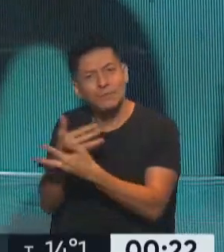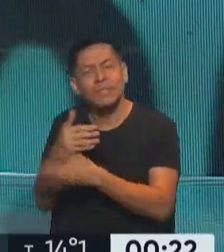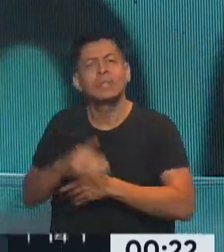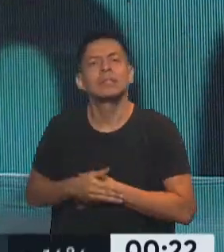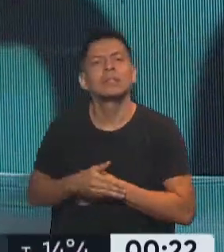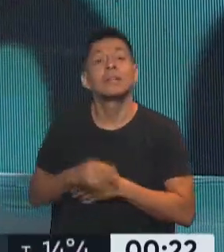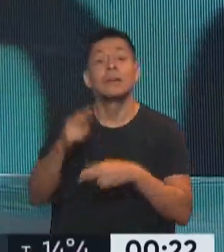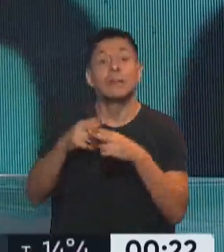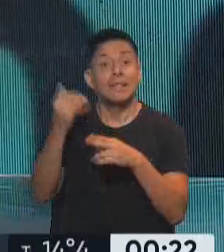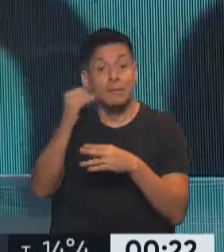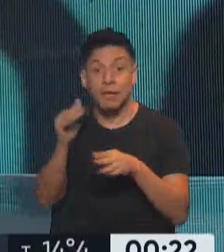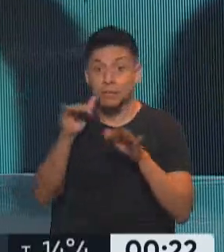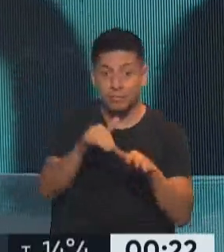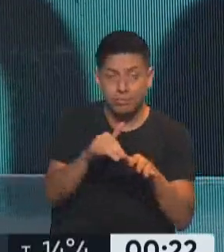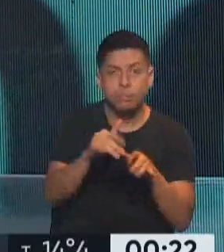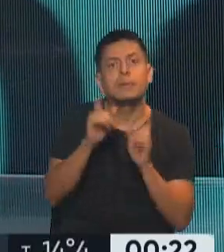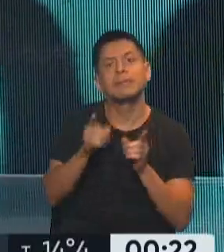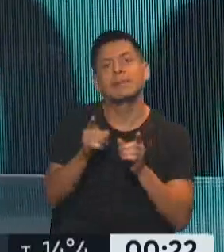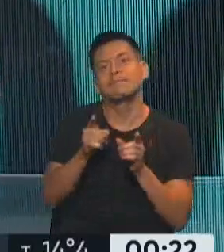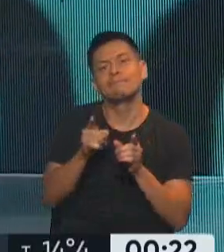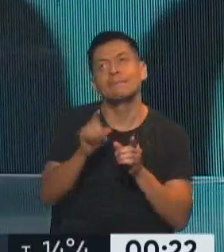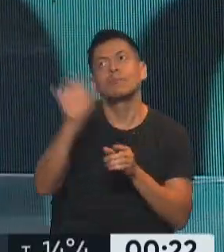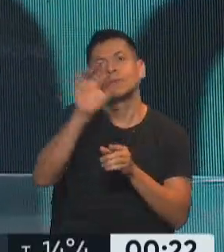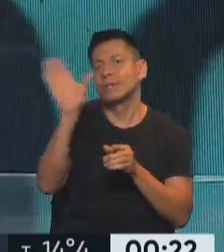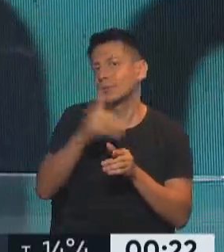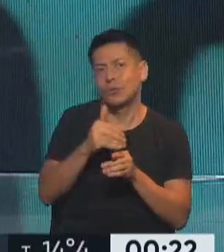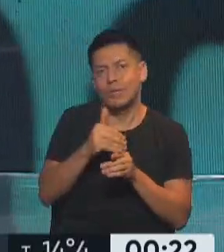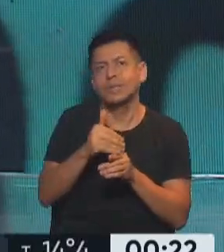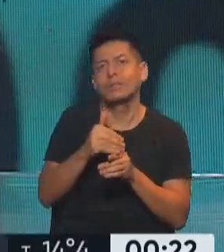pero por supuesto se van a repetir en todas las provincias y ciudades de nuestro país.